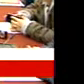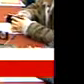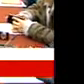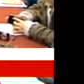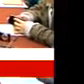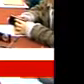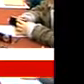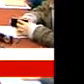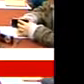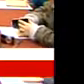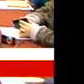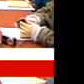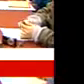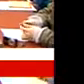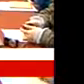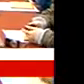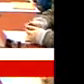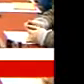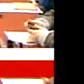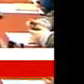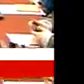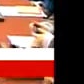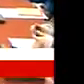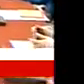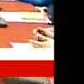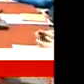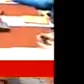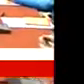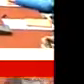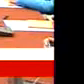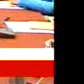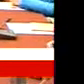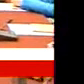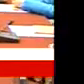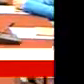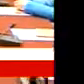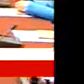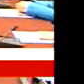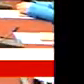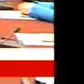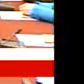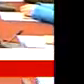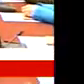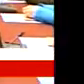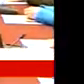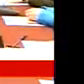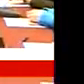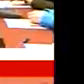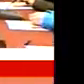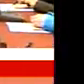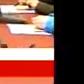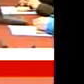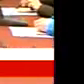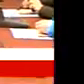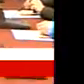agrado, mi complacencia, porque todos los que se encuentran presentes en esta sala Quiñones